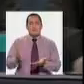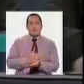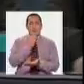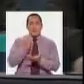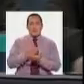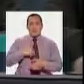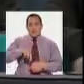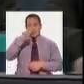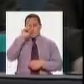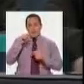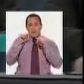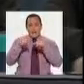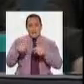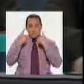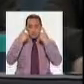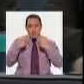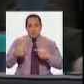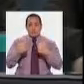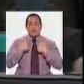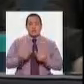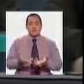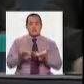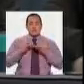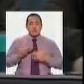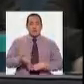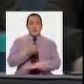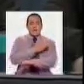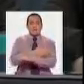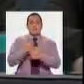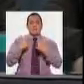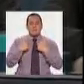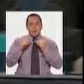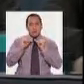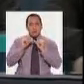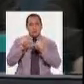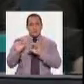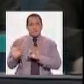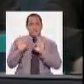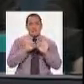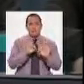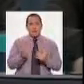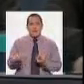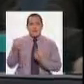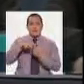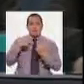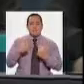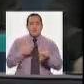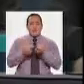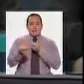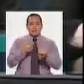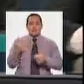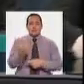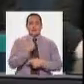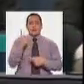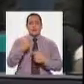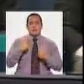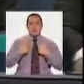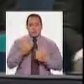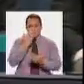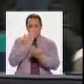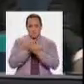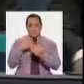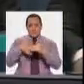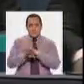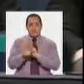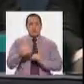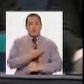Perú. Ese es el propósito que nos inspiró entonces y que nos inspira en todo momento en la gestión pública para la que estamos al frente y aquí